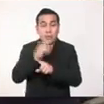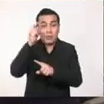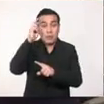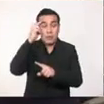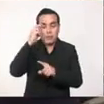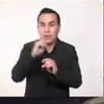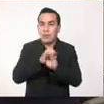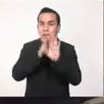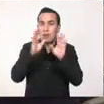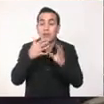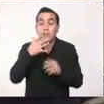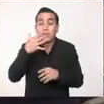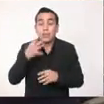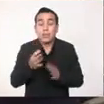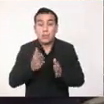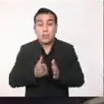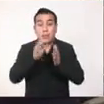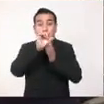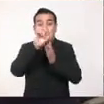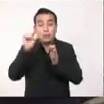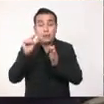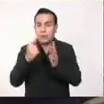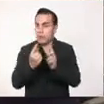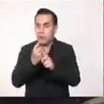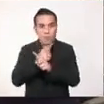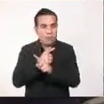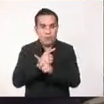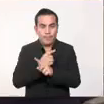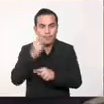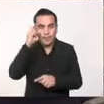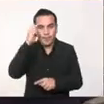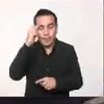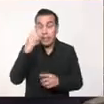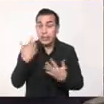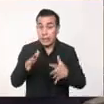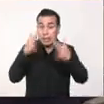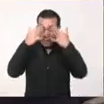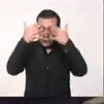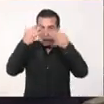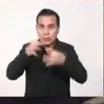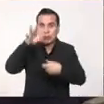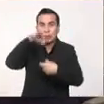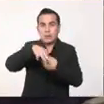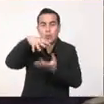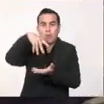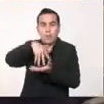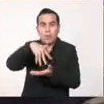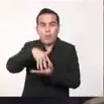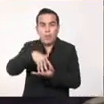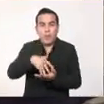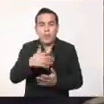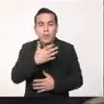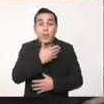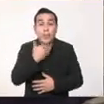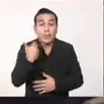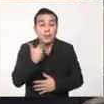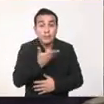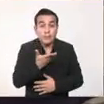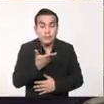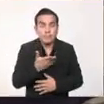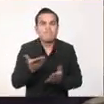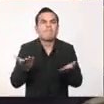que cambiar. Porque si la institucionalidad no cambia, a pesar de la decisión del pueblo de que